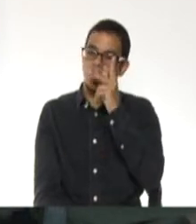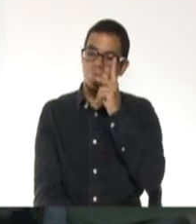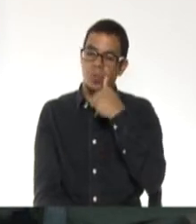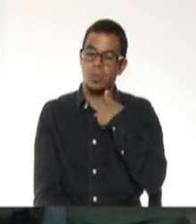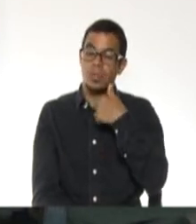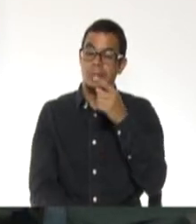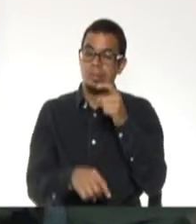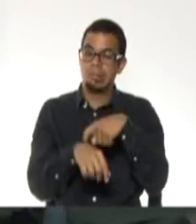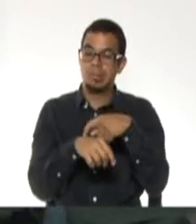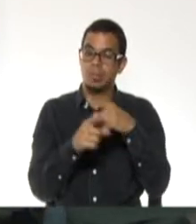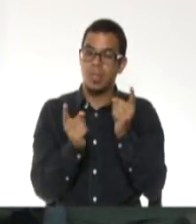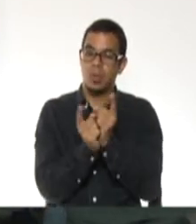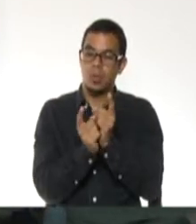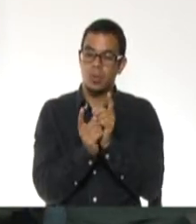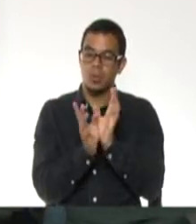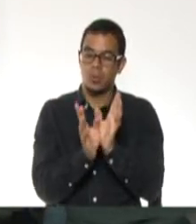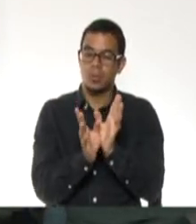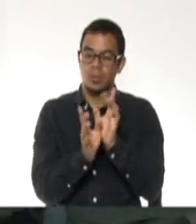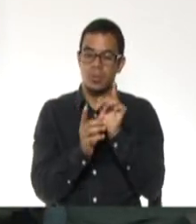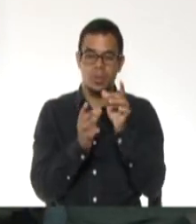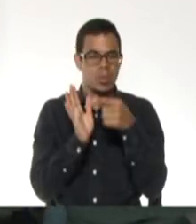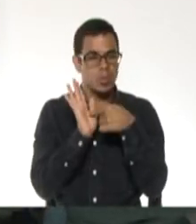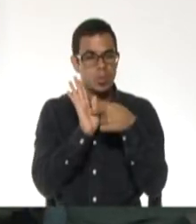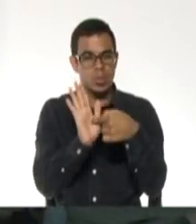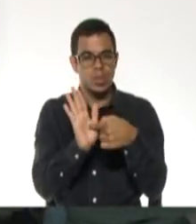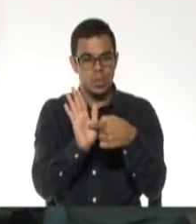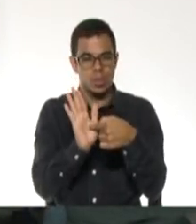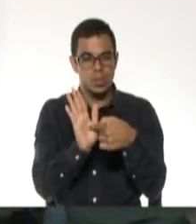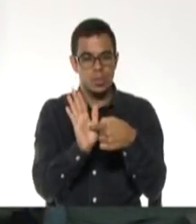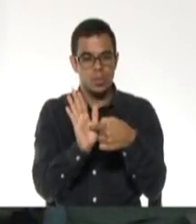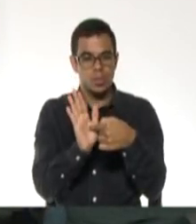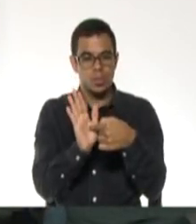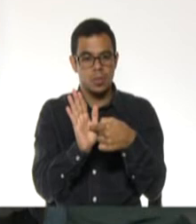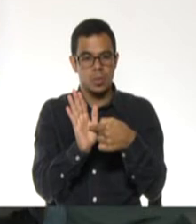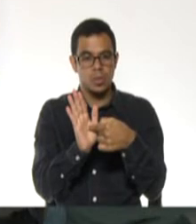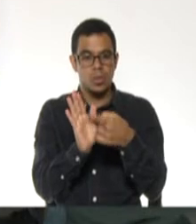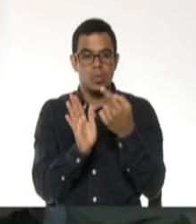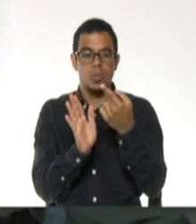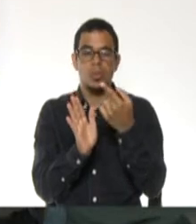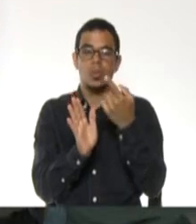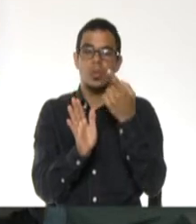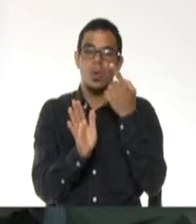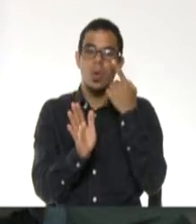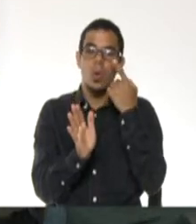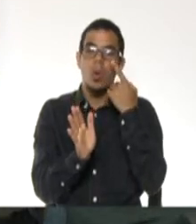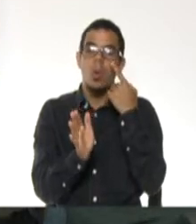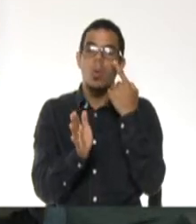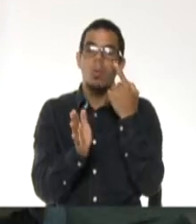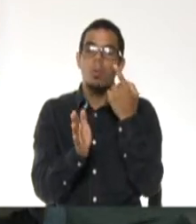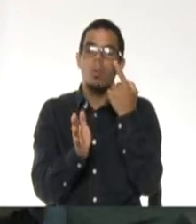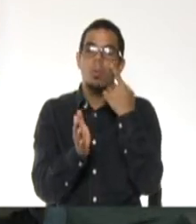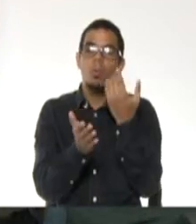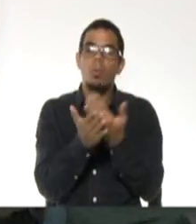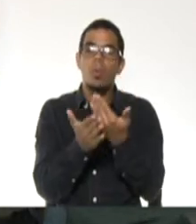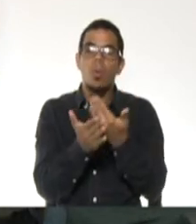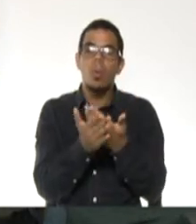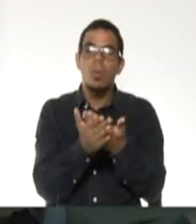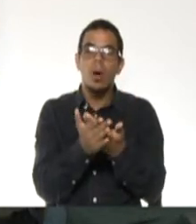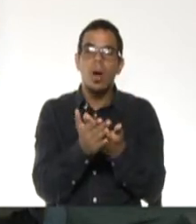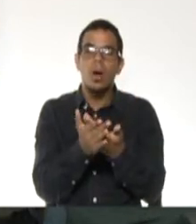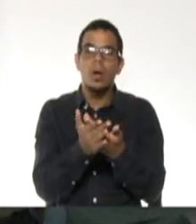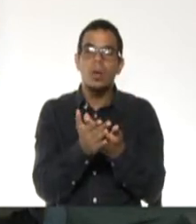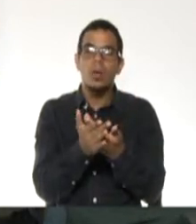nos gustaría que nos mostraras a nosotros y a los muchachos en casa cómo podemos hacer nuestro probador de corriente casero o artesanal para despedir el